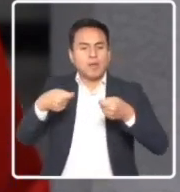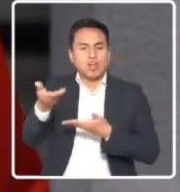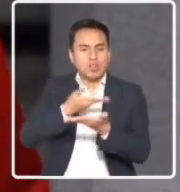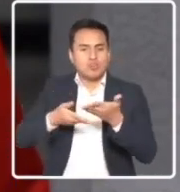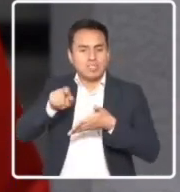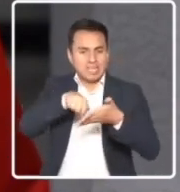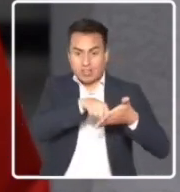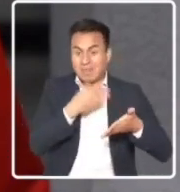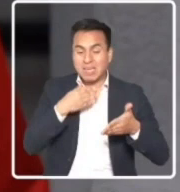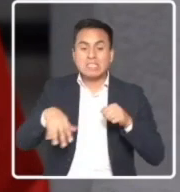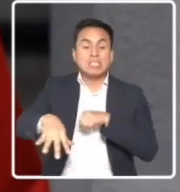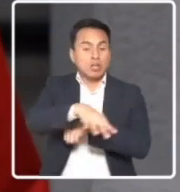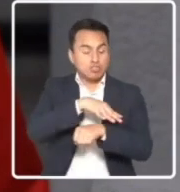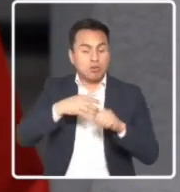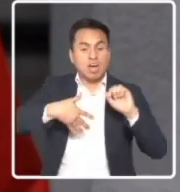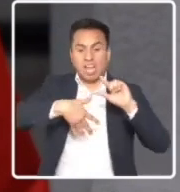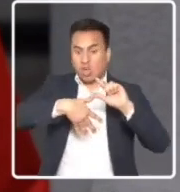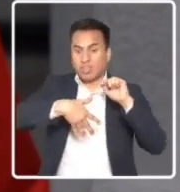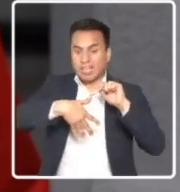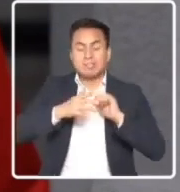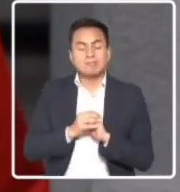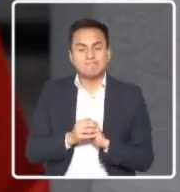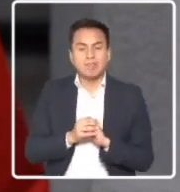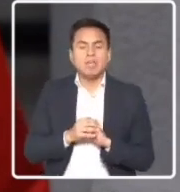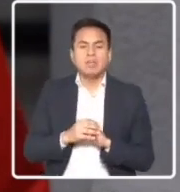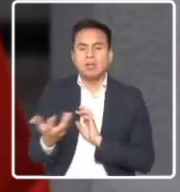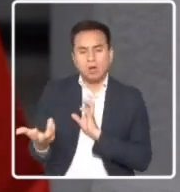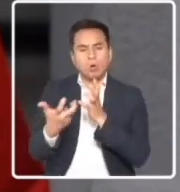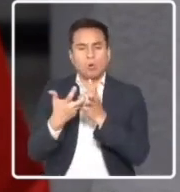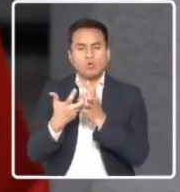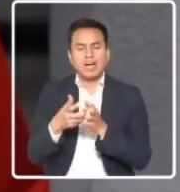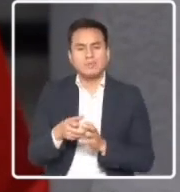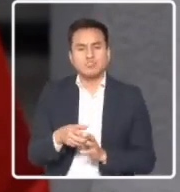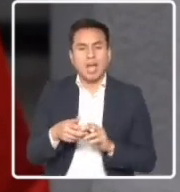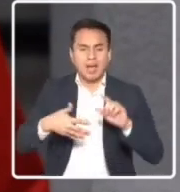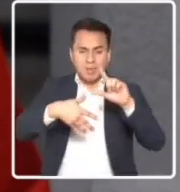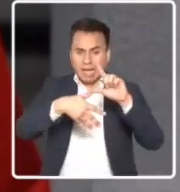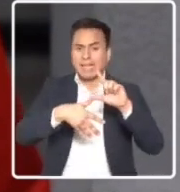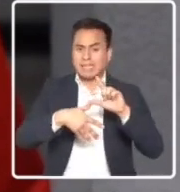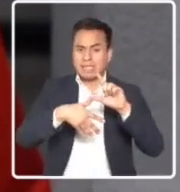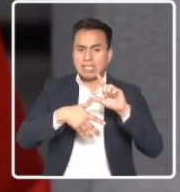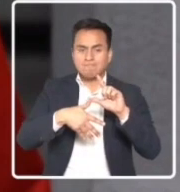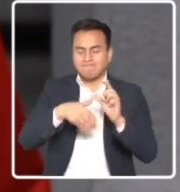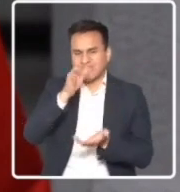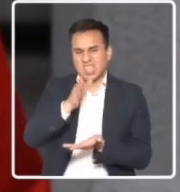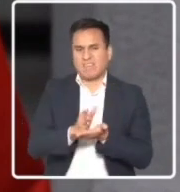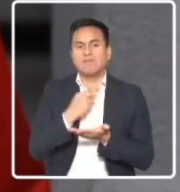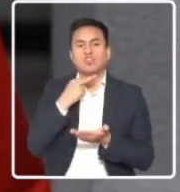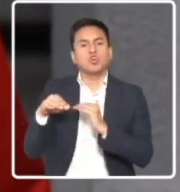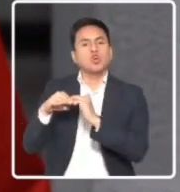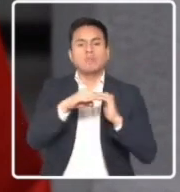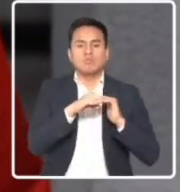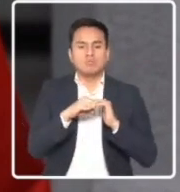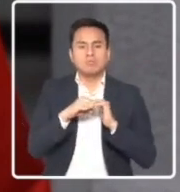y también la situación regional, en donde concordamos en que América Latina tiene que tener una voz común